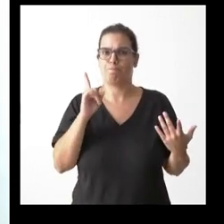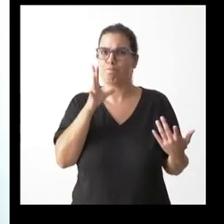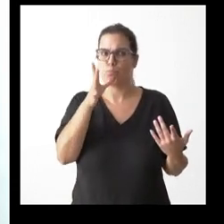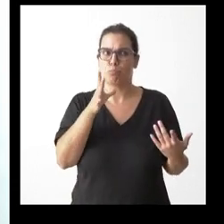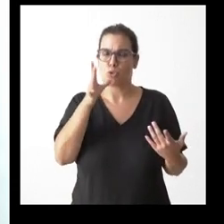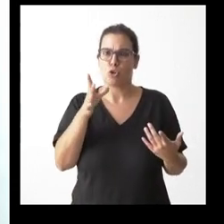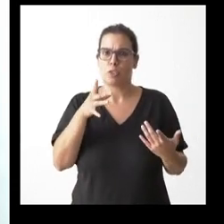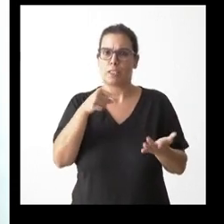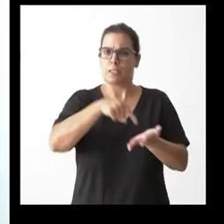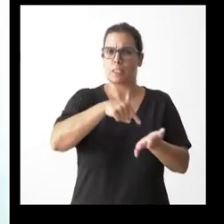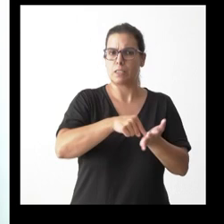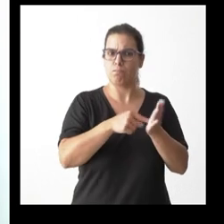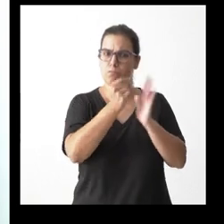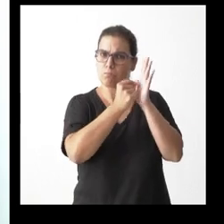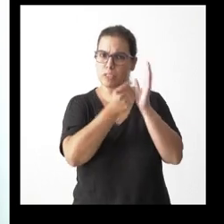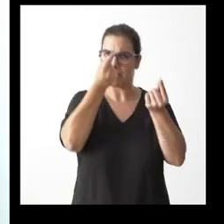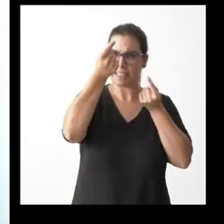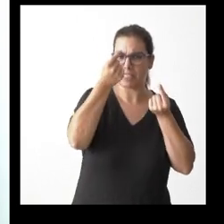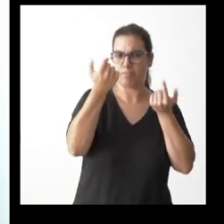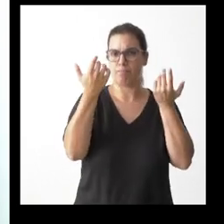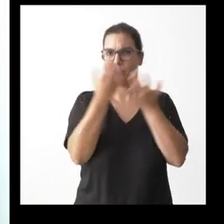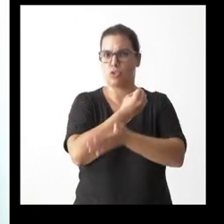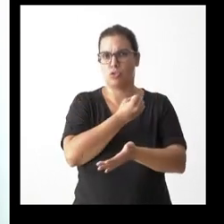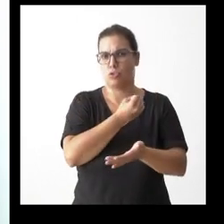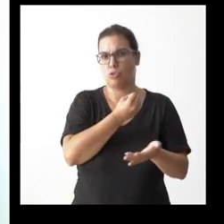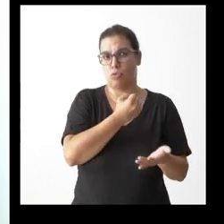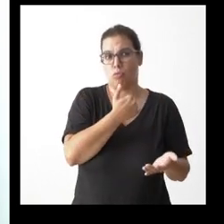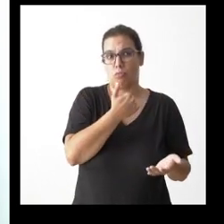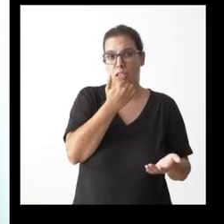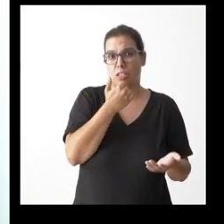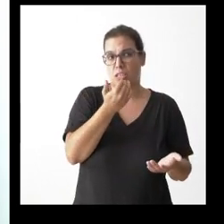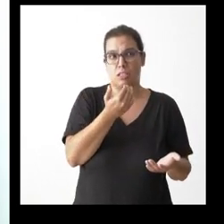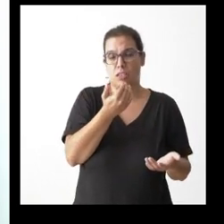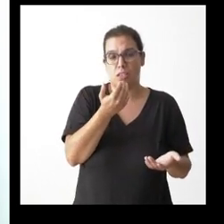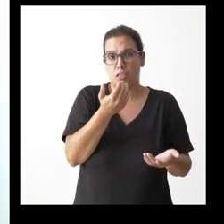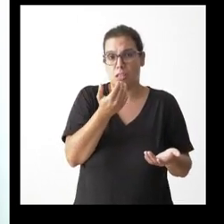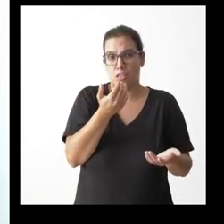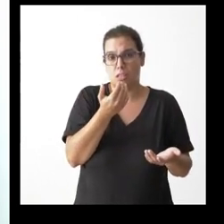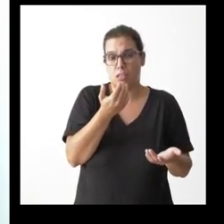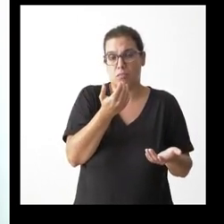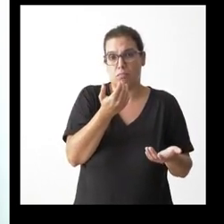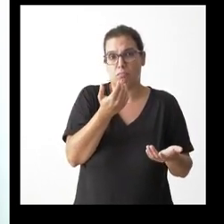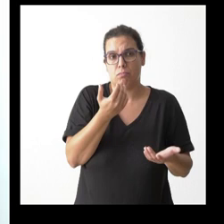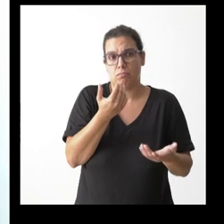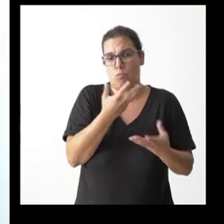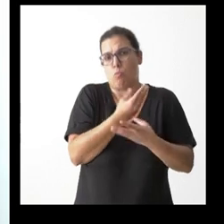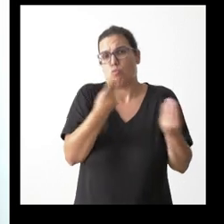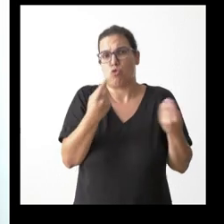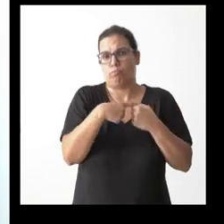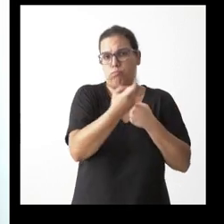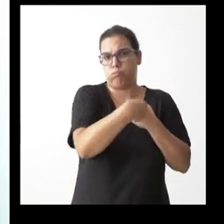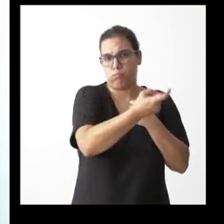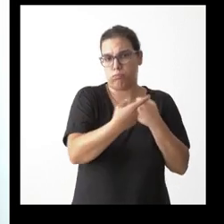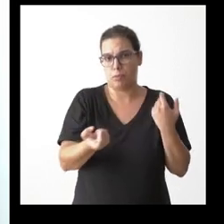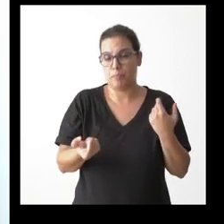las exigencias, requisitos y demás que prácticamente ha dejado a muchísima gente fuera. Y